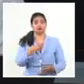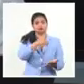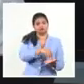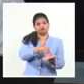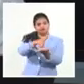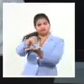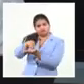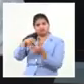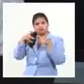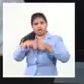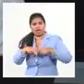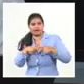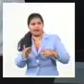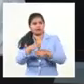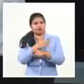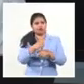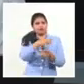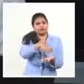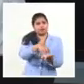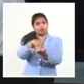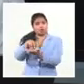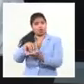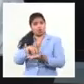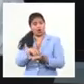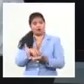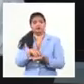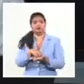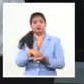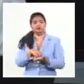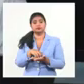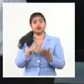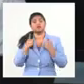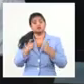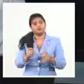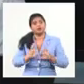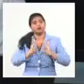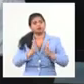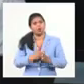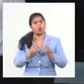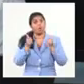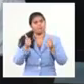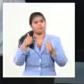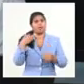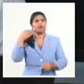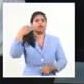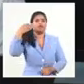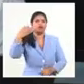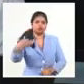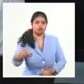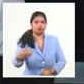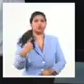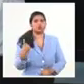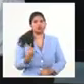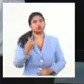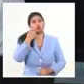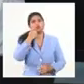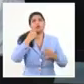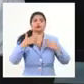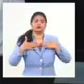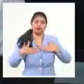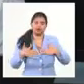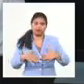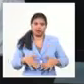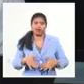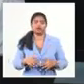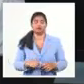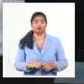central termoeléctrica. Por lo tanto, que las cosas salgan bien aquí nos apoyaría mucho en